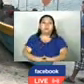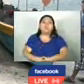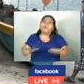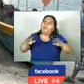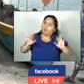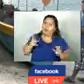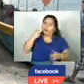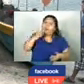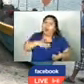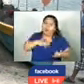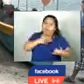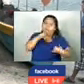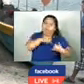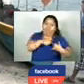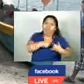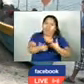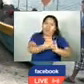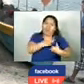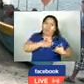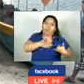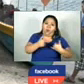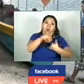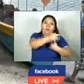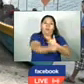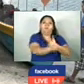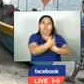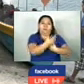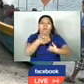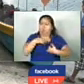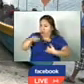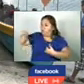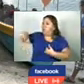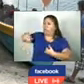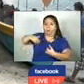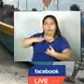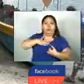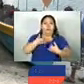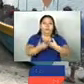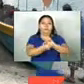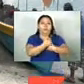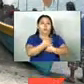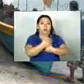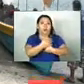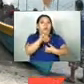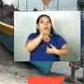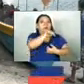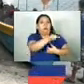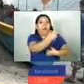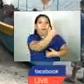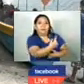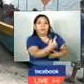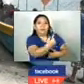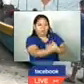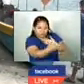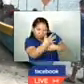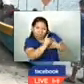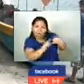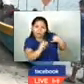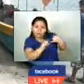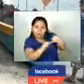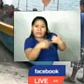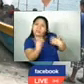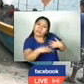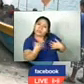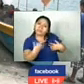Incluso el mensaje ahí anda todavía también, ahí lo andamos. Y anoto él al entorno del WhatsApp que necesitaba ayuda, que